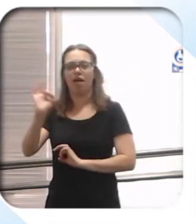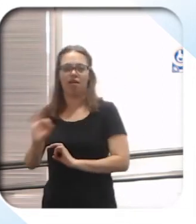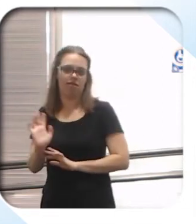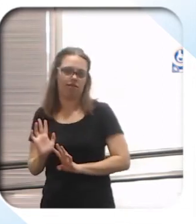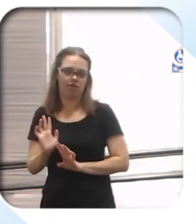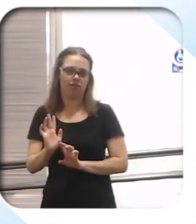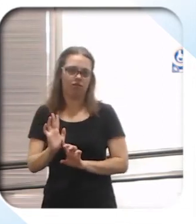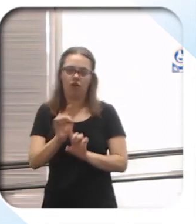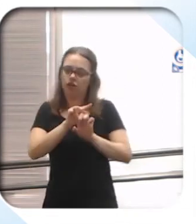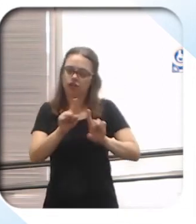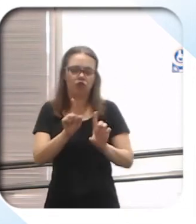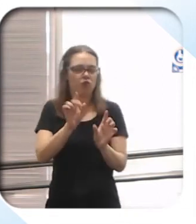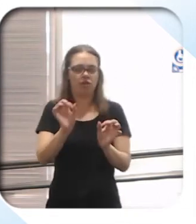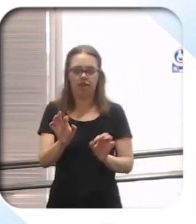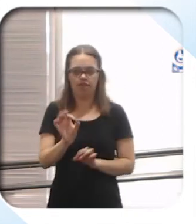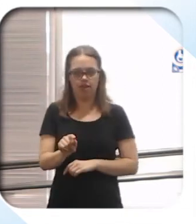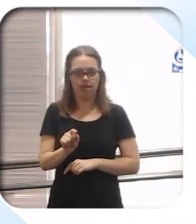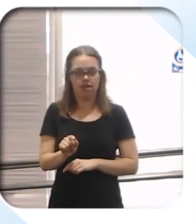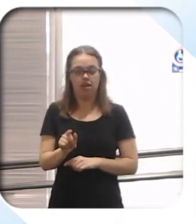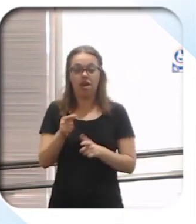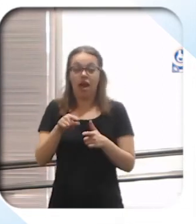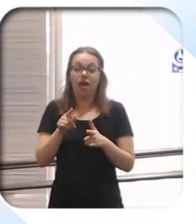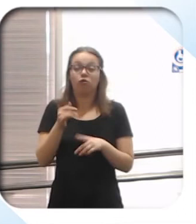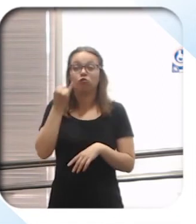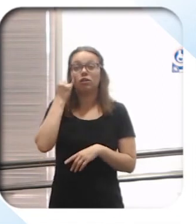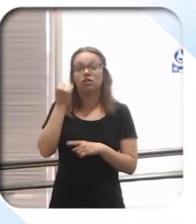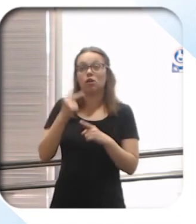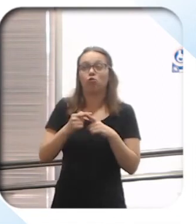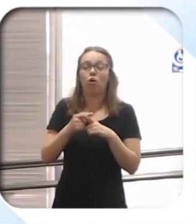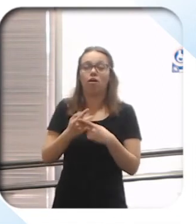Bueno, hay que tener una sexualidad muy